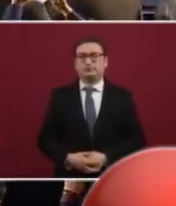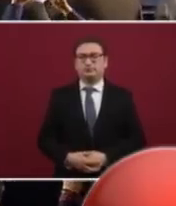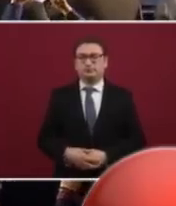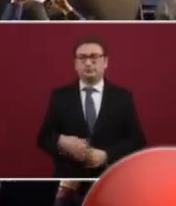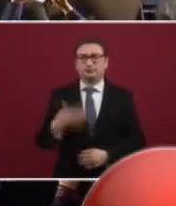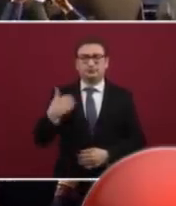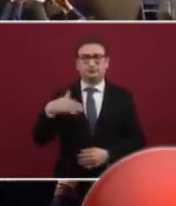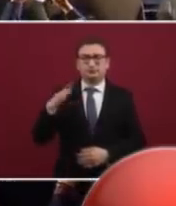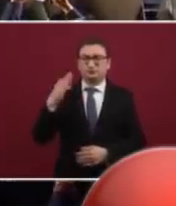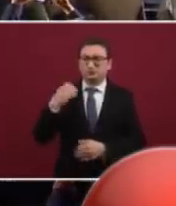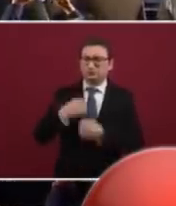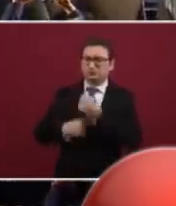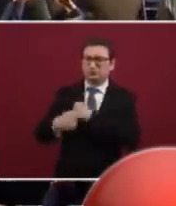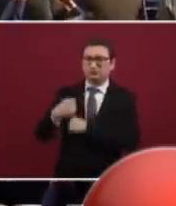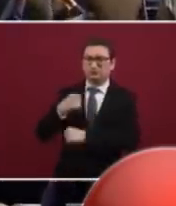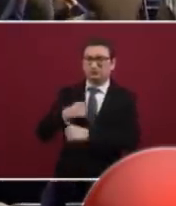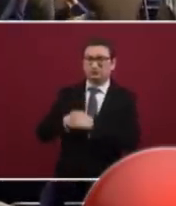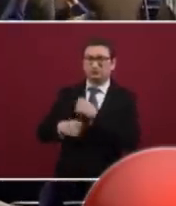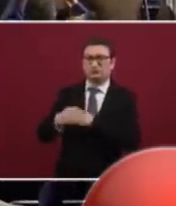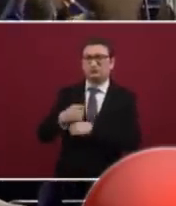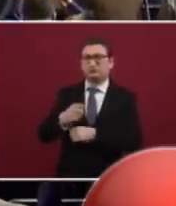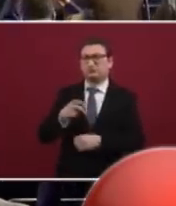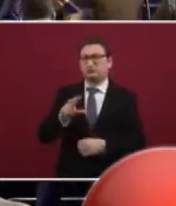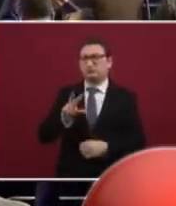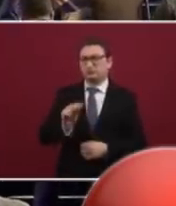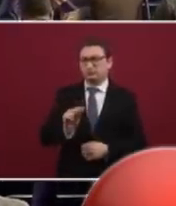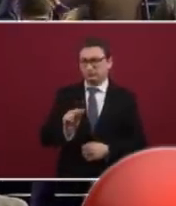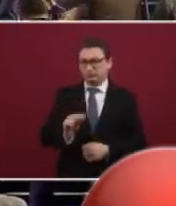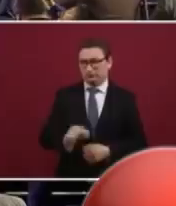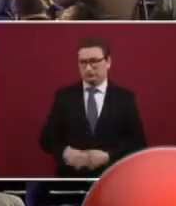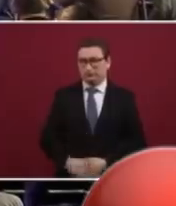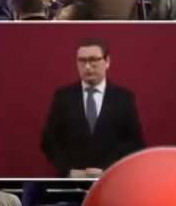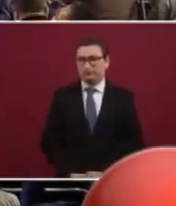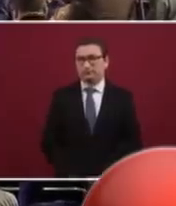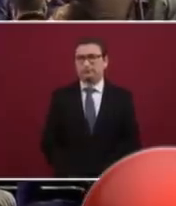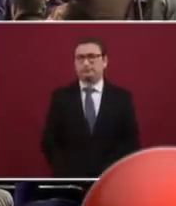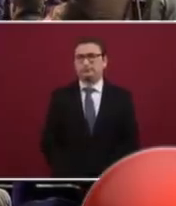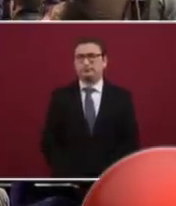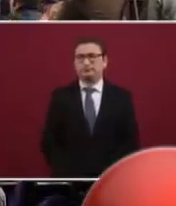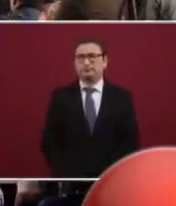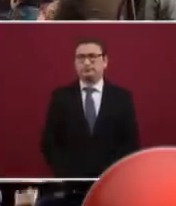desde hace 80 años,